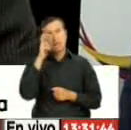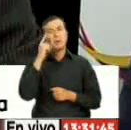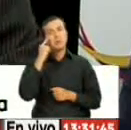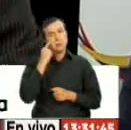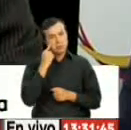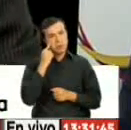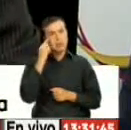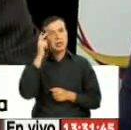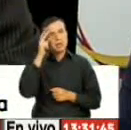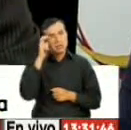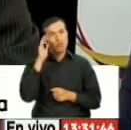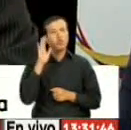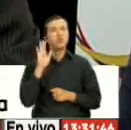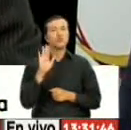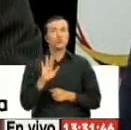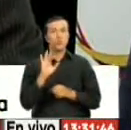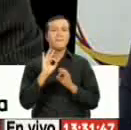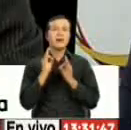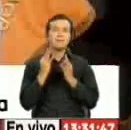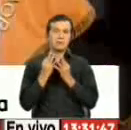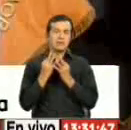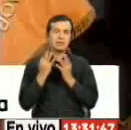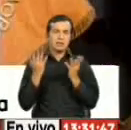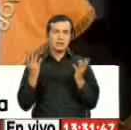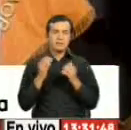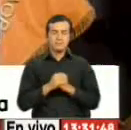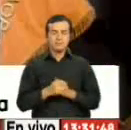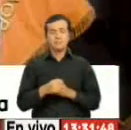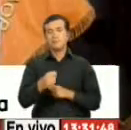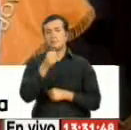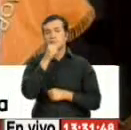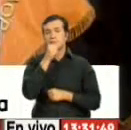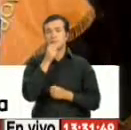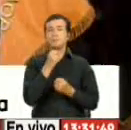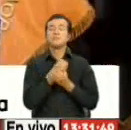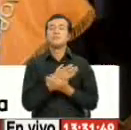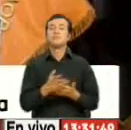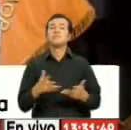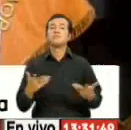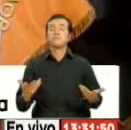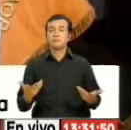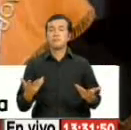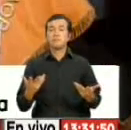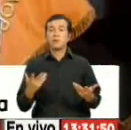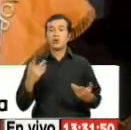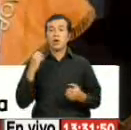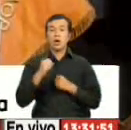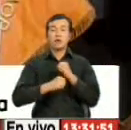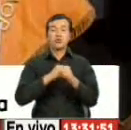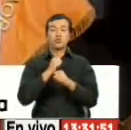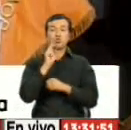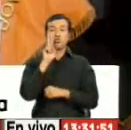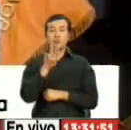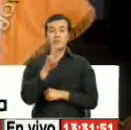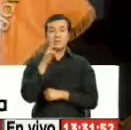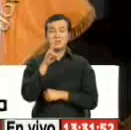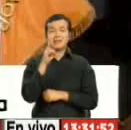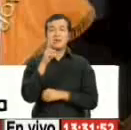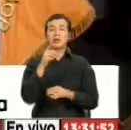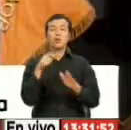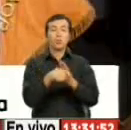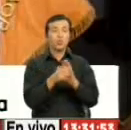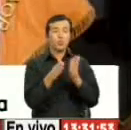procesada 30 - que es ha llegado a la familia en esta rueda de prensa se informó también que lo que va del 2017 se han